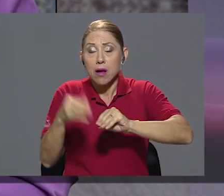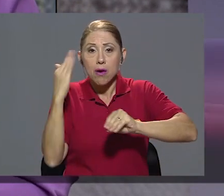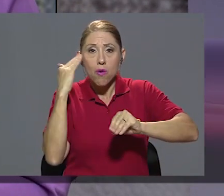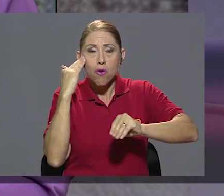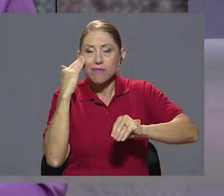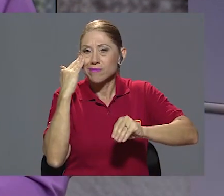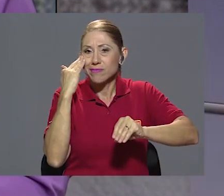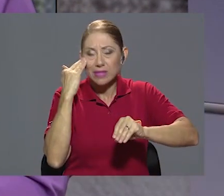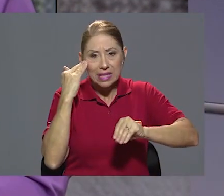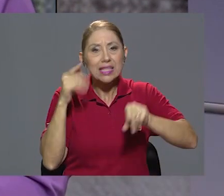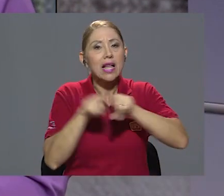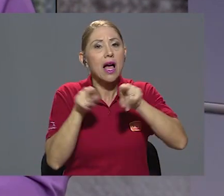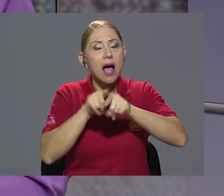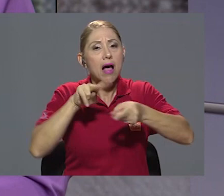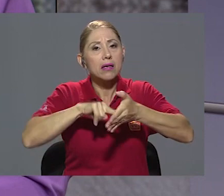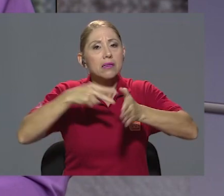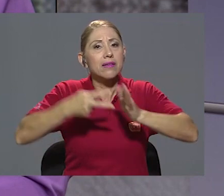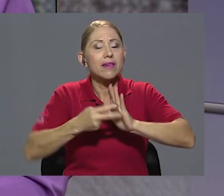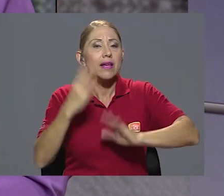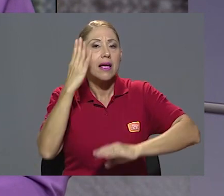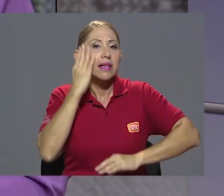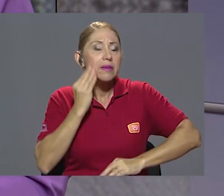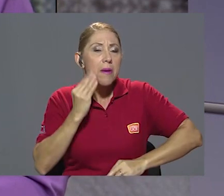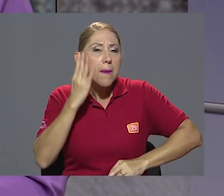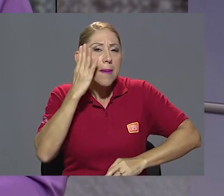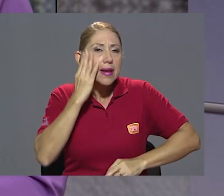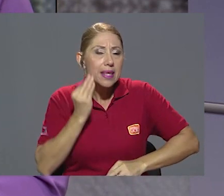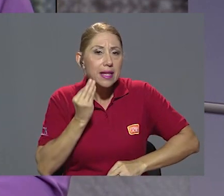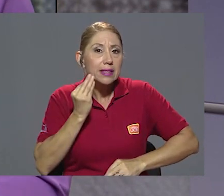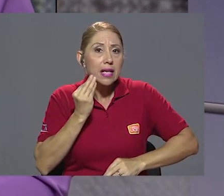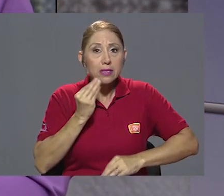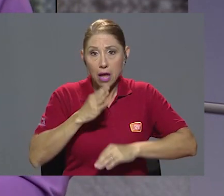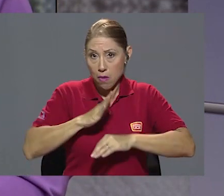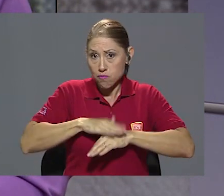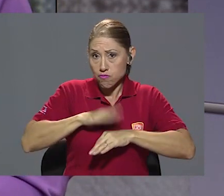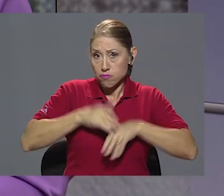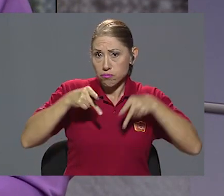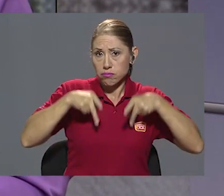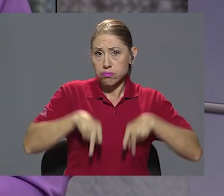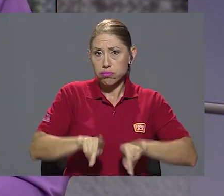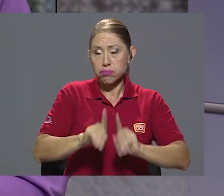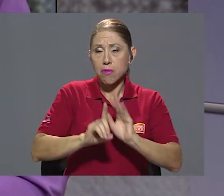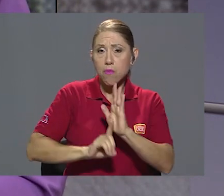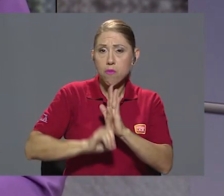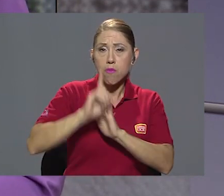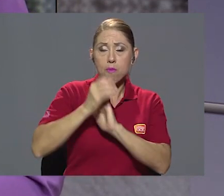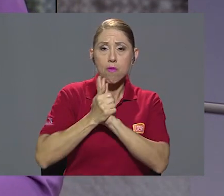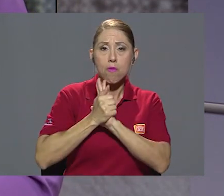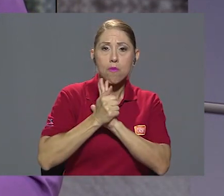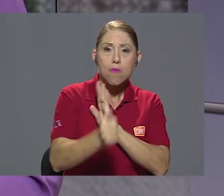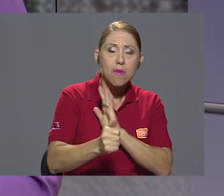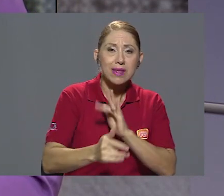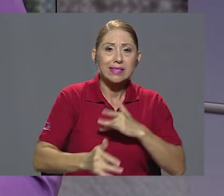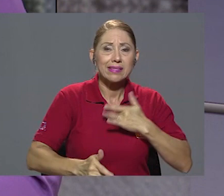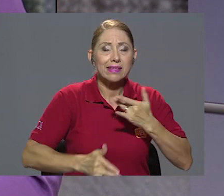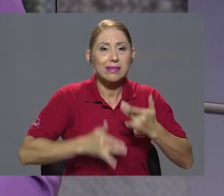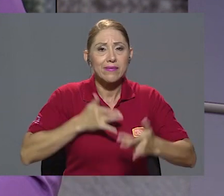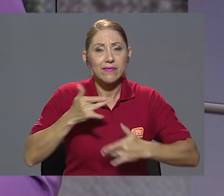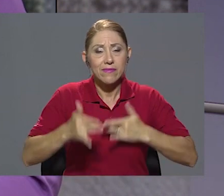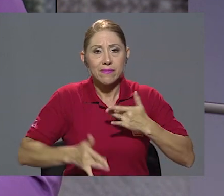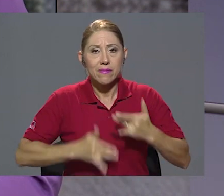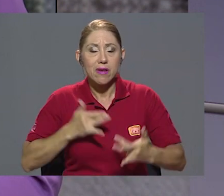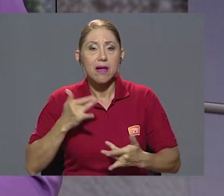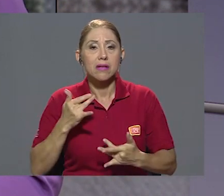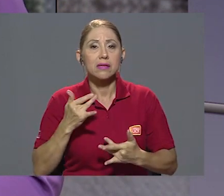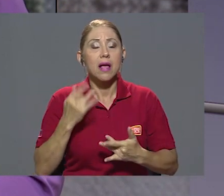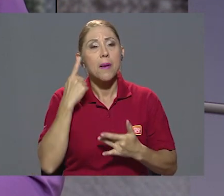conocimientos, sino de experiencias, vivencias que nos permitan desarrollar habilidades,